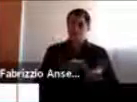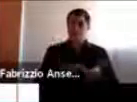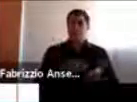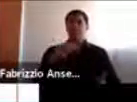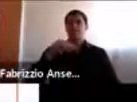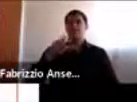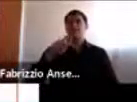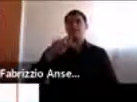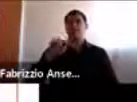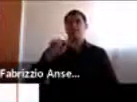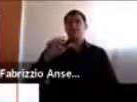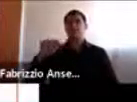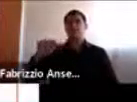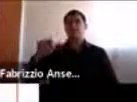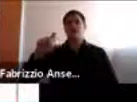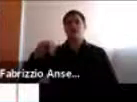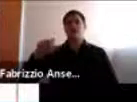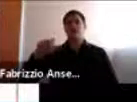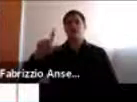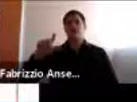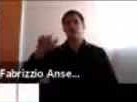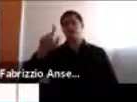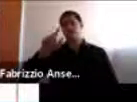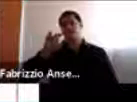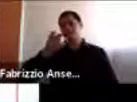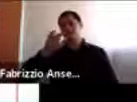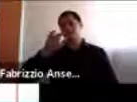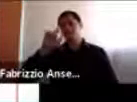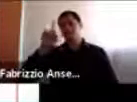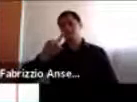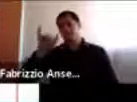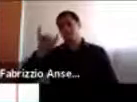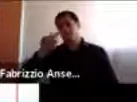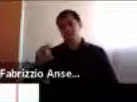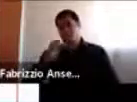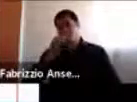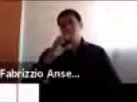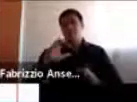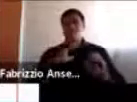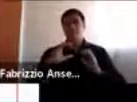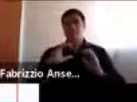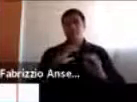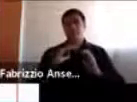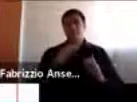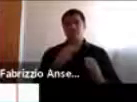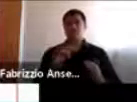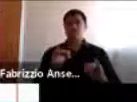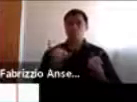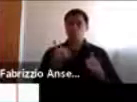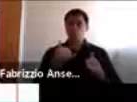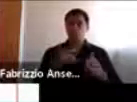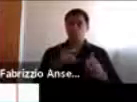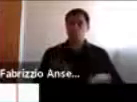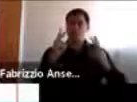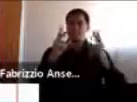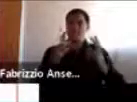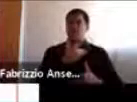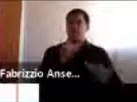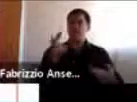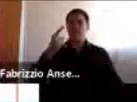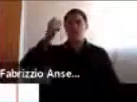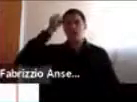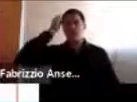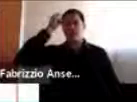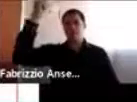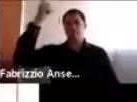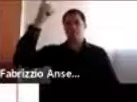que la conversación acerca del juego y la conversación que se puede dar durante el juego también promueve a la comprensión a la comprensión del